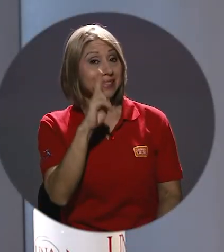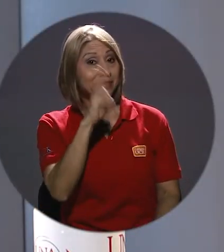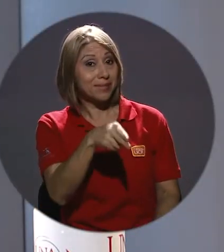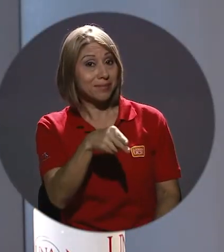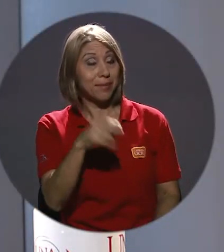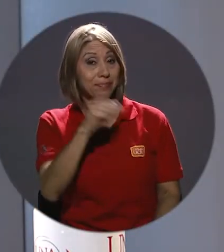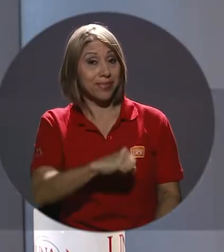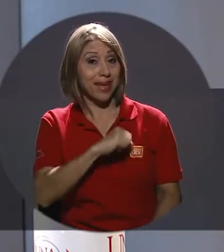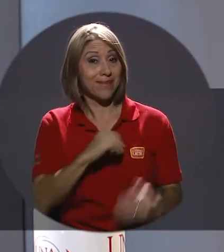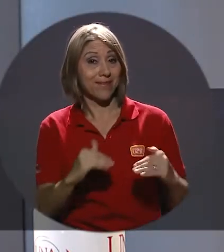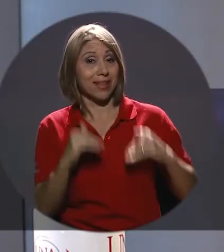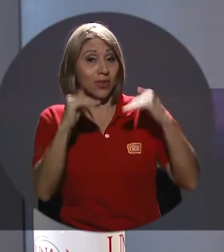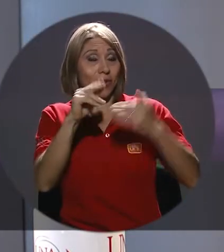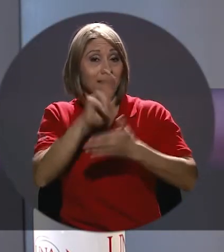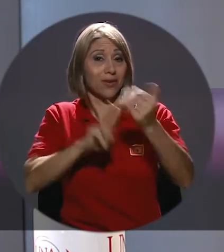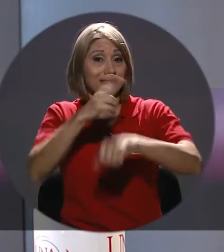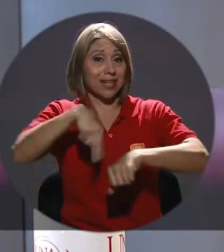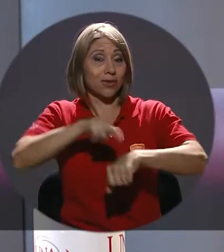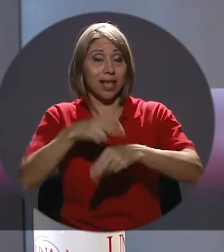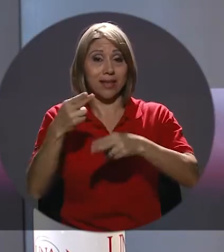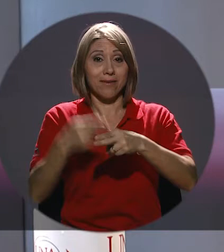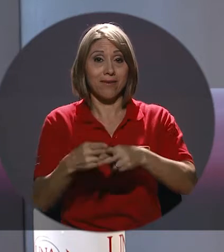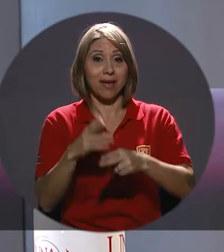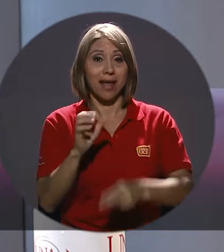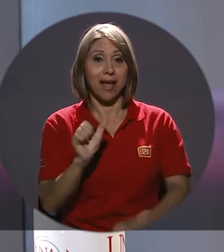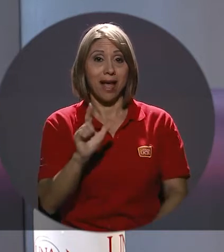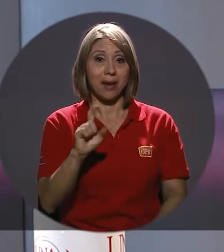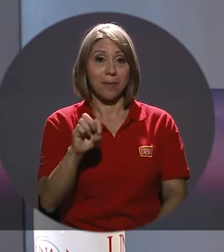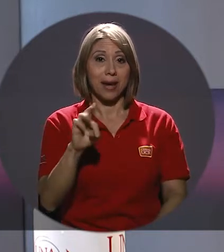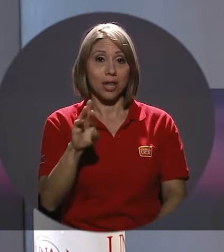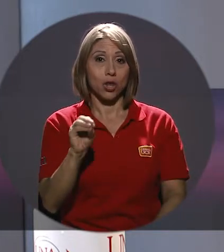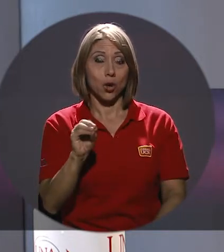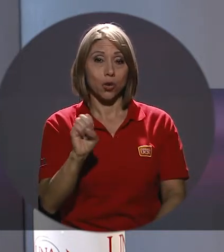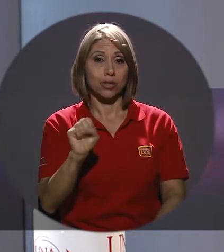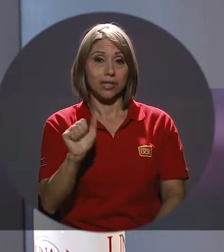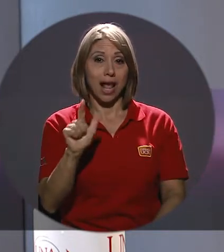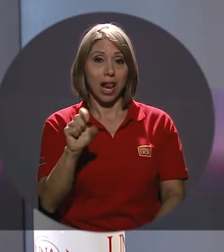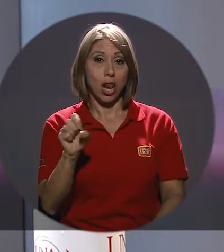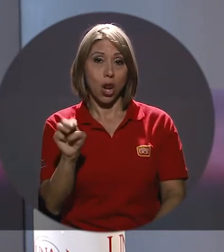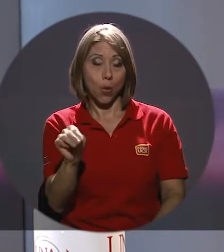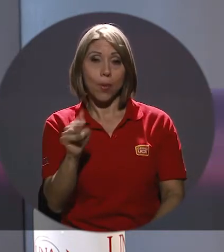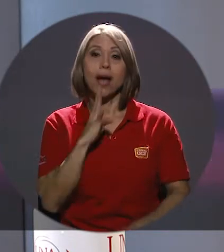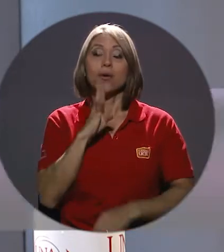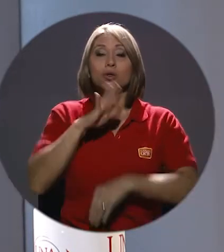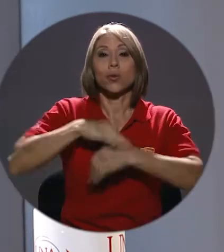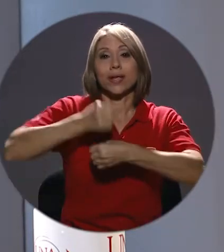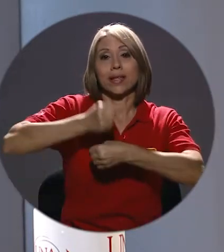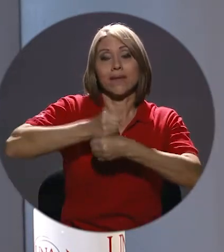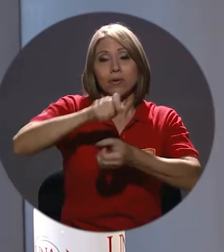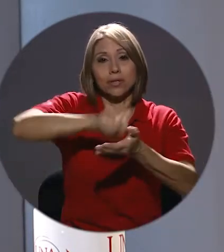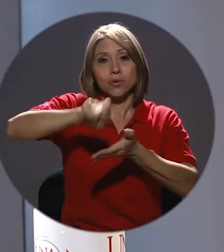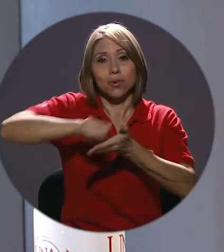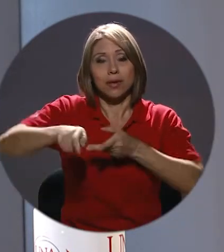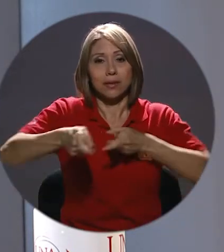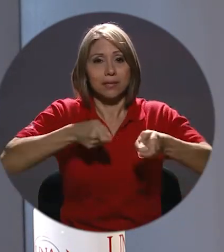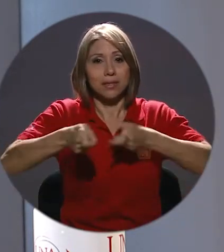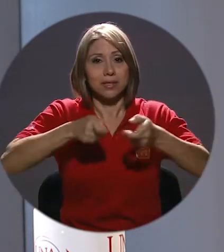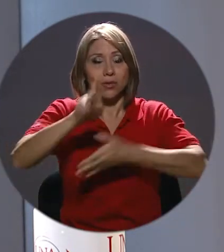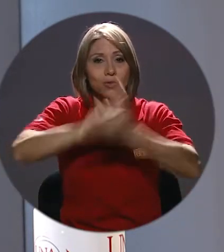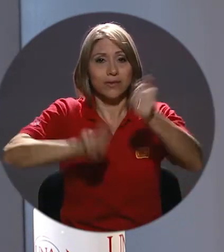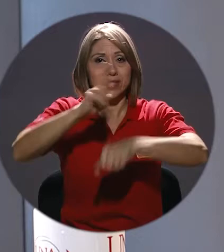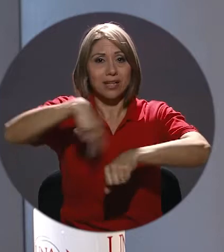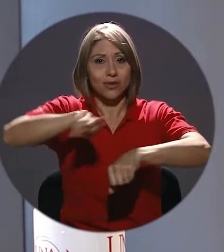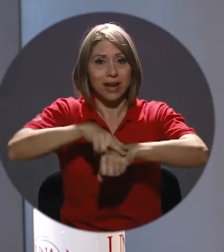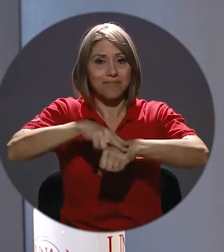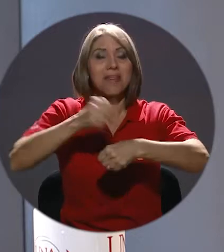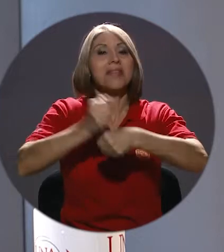En esta misma línea, el rector de la Universidad Nacional, Alberto Salom, destacó el trabajo que estábamos mencionando de la Escuela de Administración de la